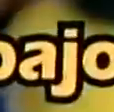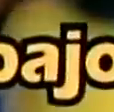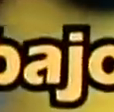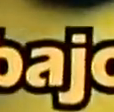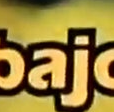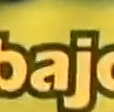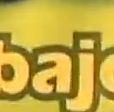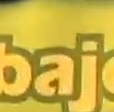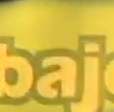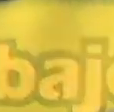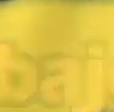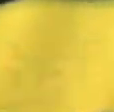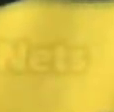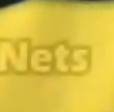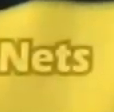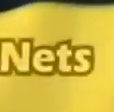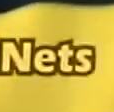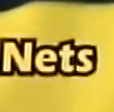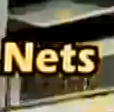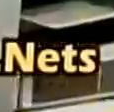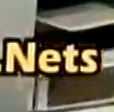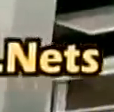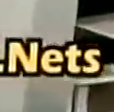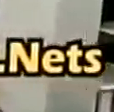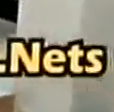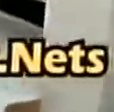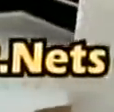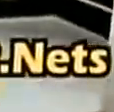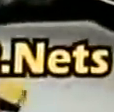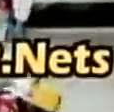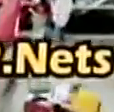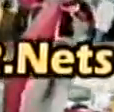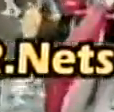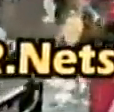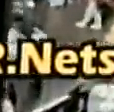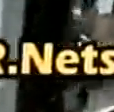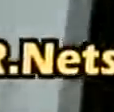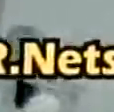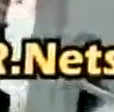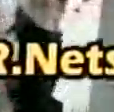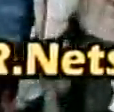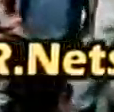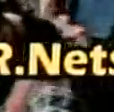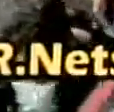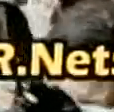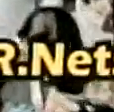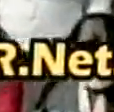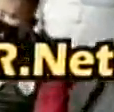Que se apalante y despierta con la bandera.